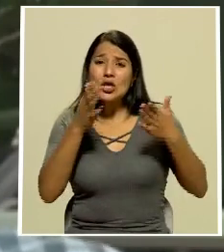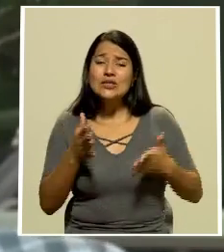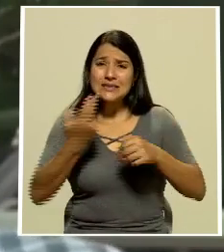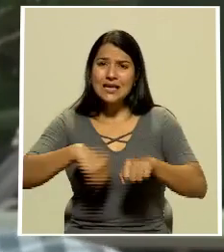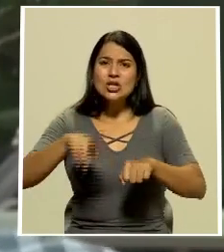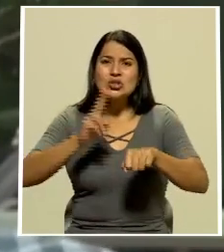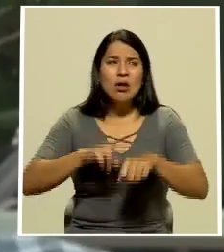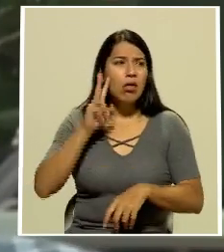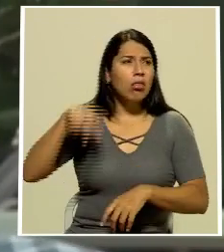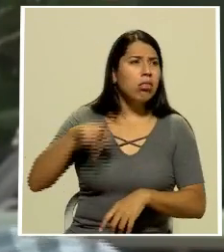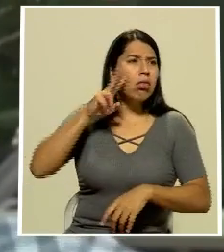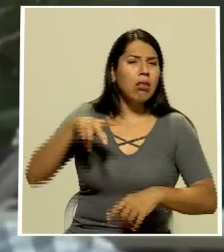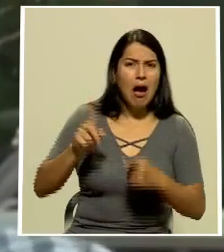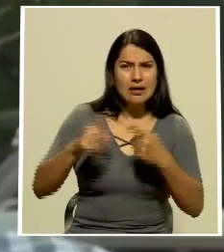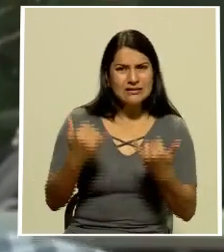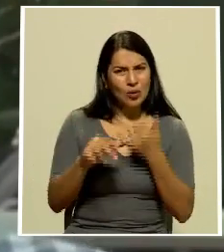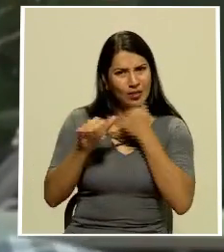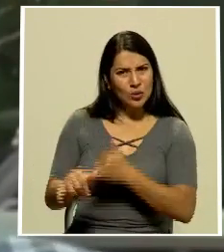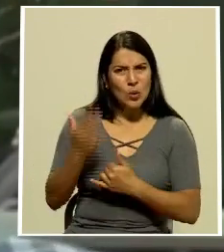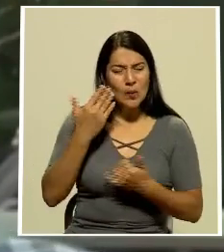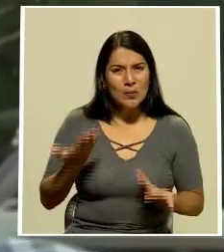ha ignorado hasta ahora esas denuncias?